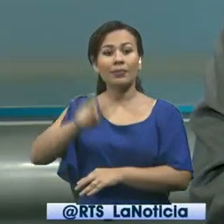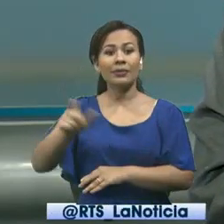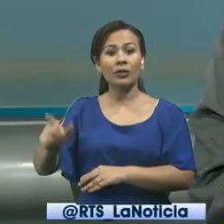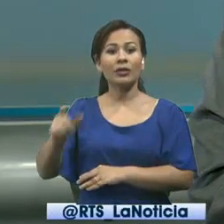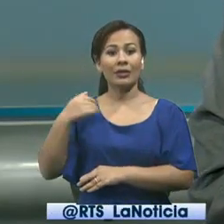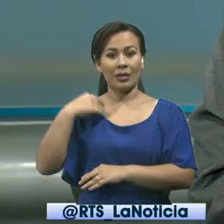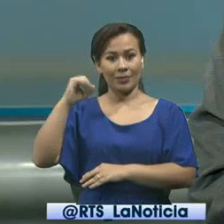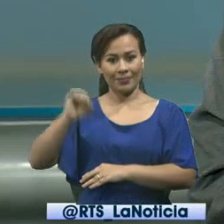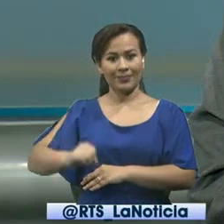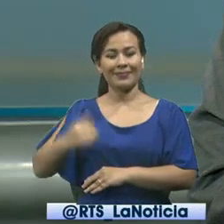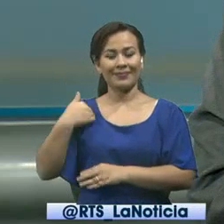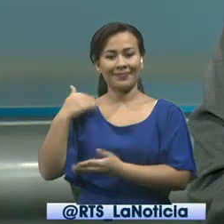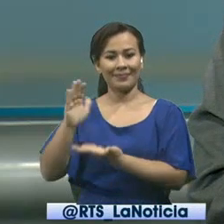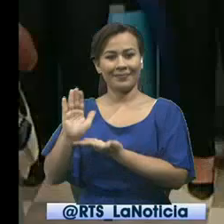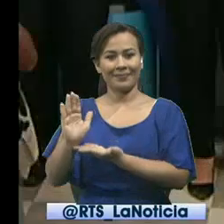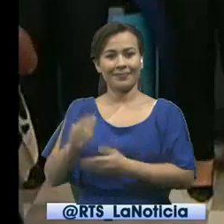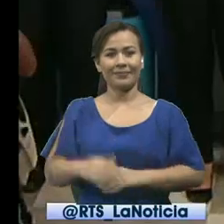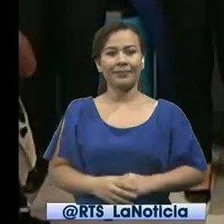afiliados.